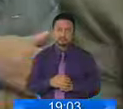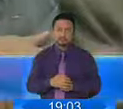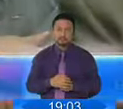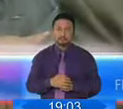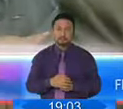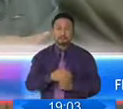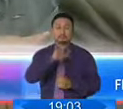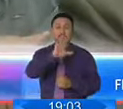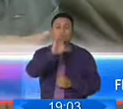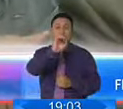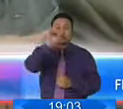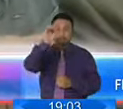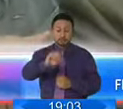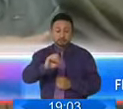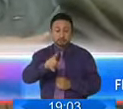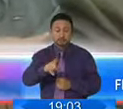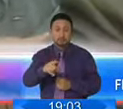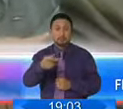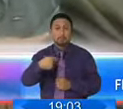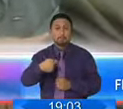al 50% del subsidio